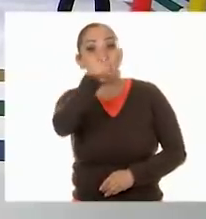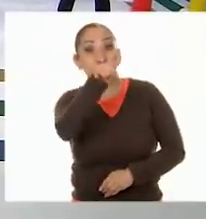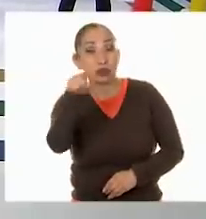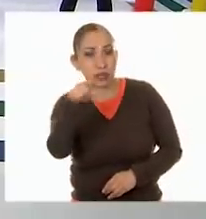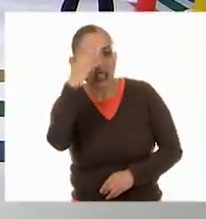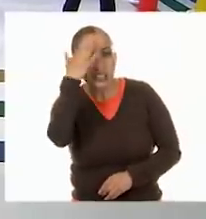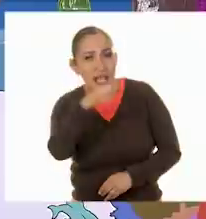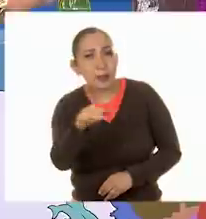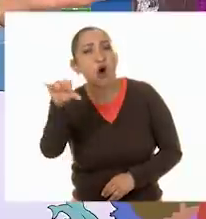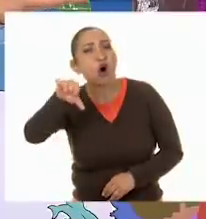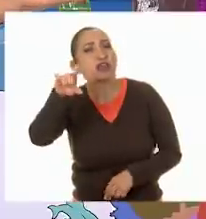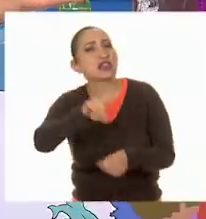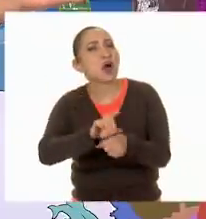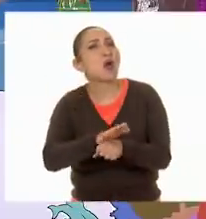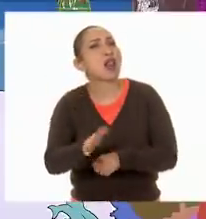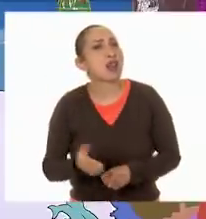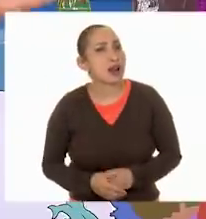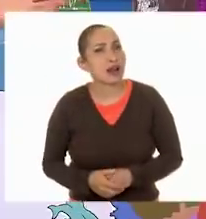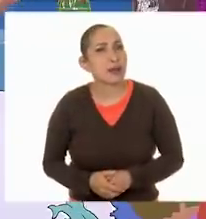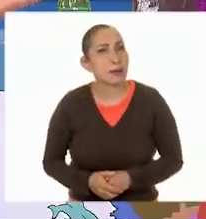saben qué día es hoy?